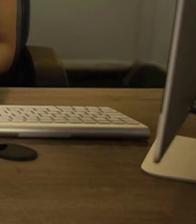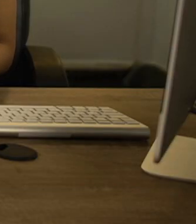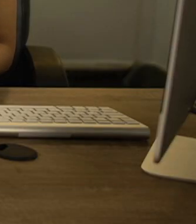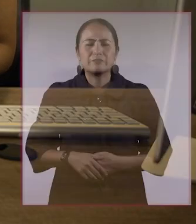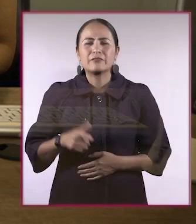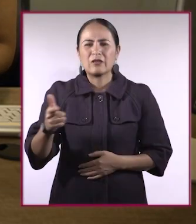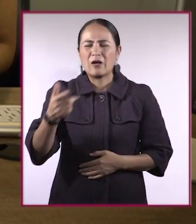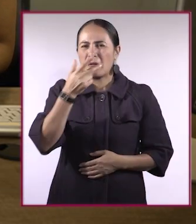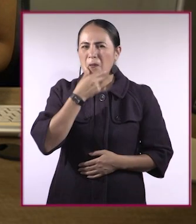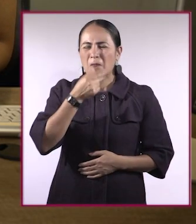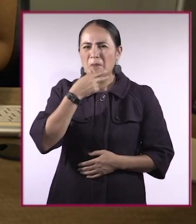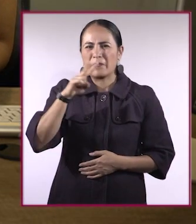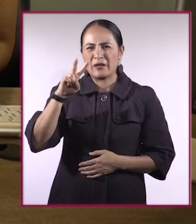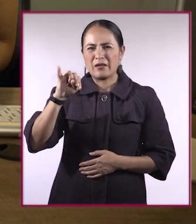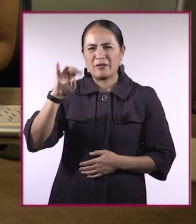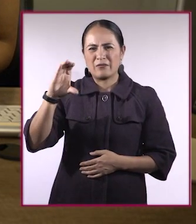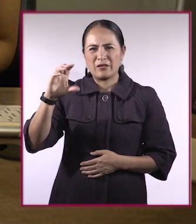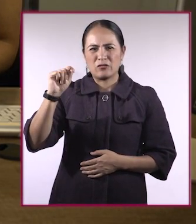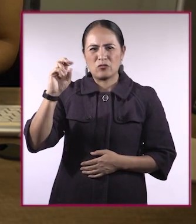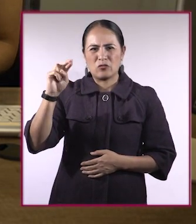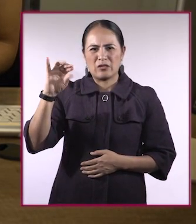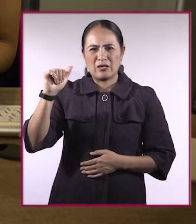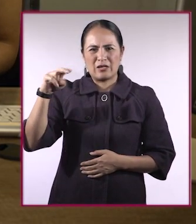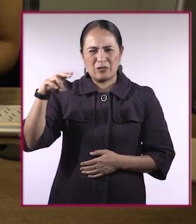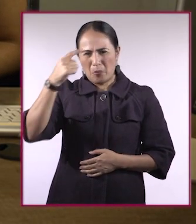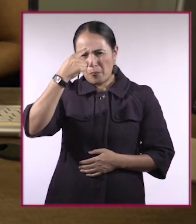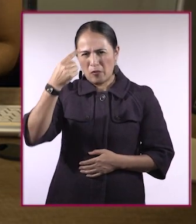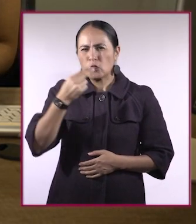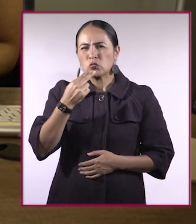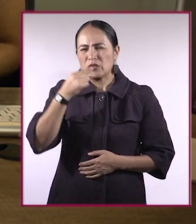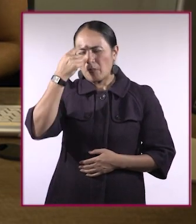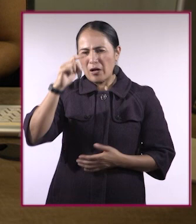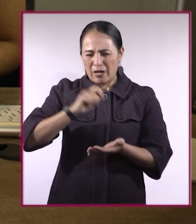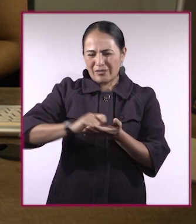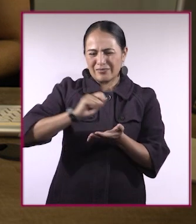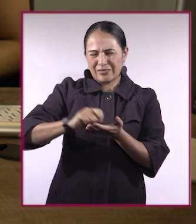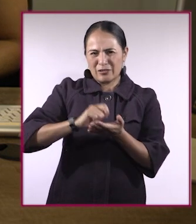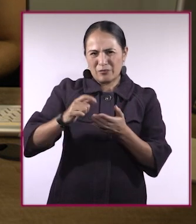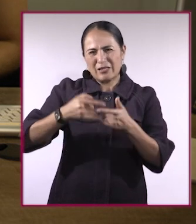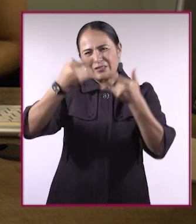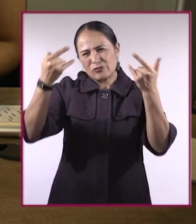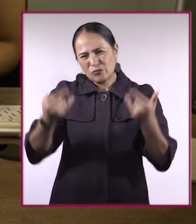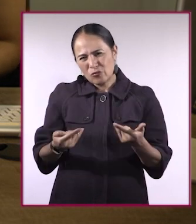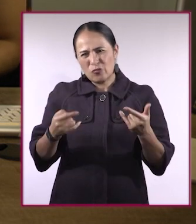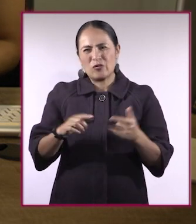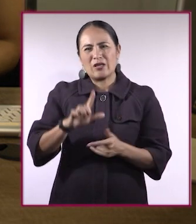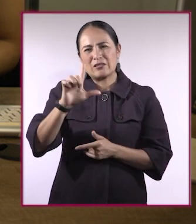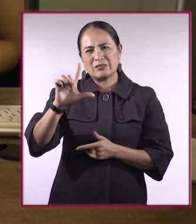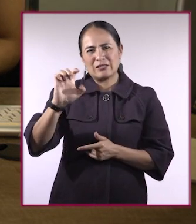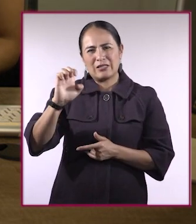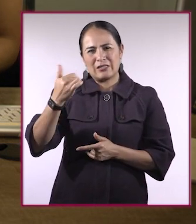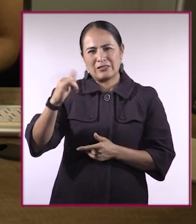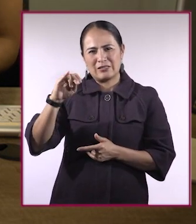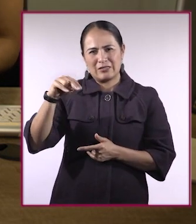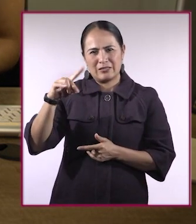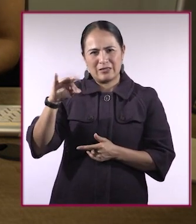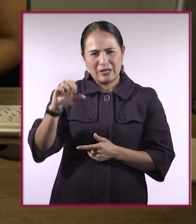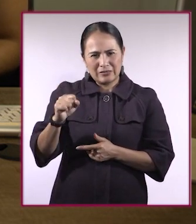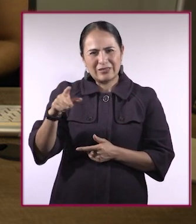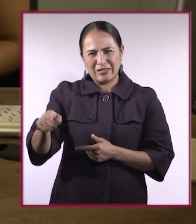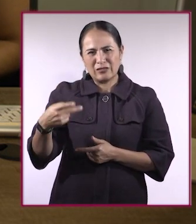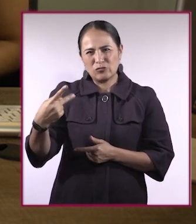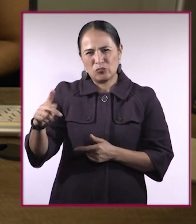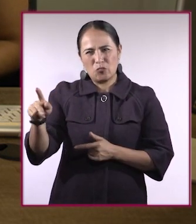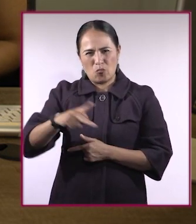de los usos que le da Victoriano al procesador de texto es literario y consiste en escribir cuentos, leyendas, anécdotas de